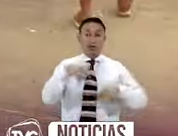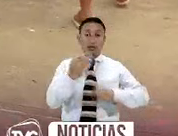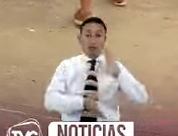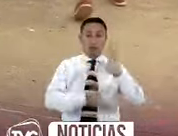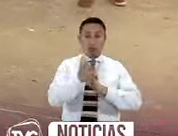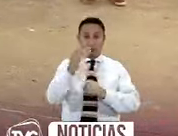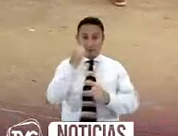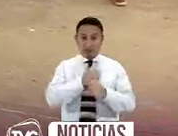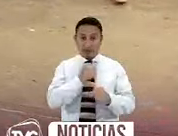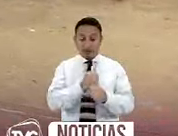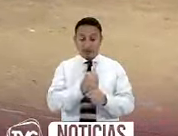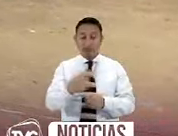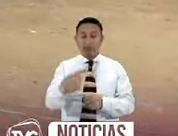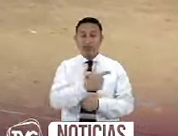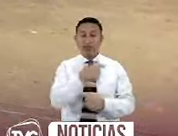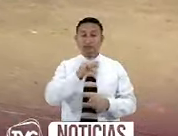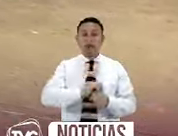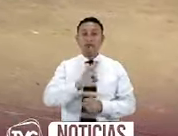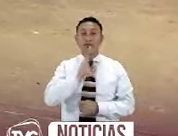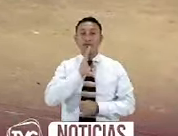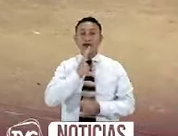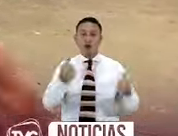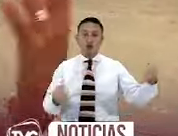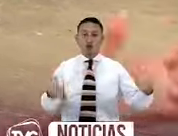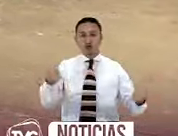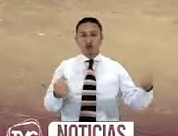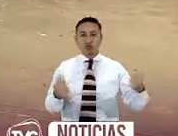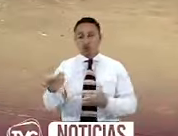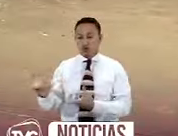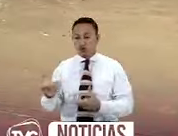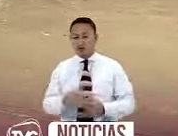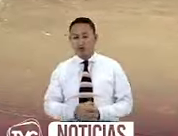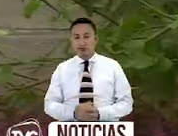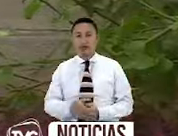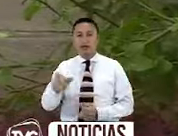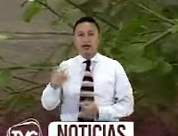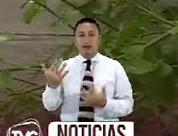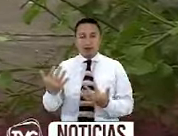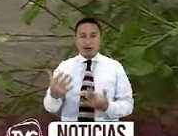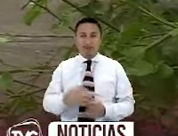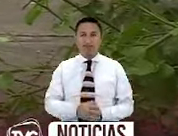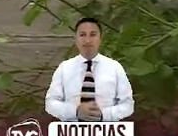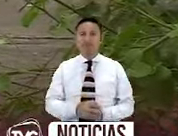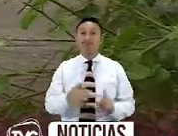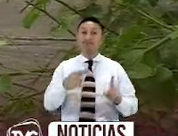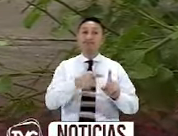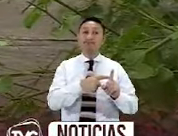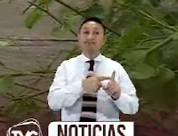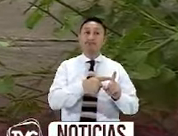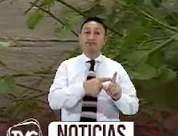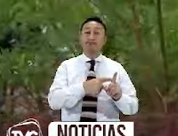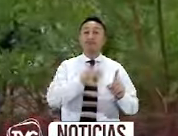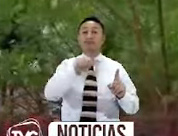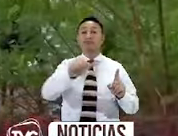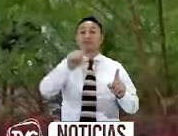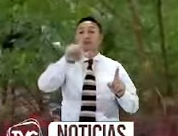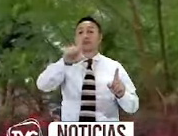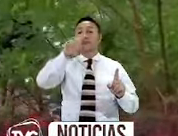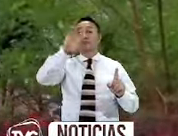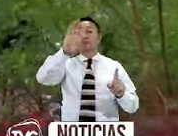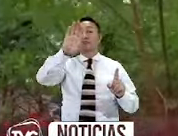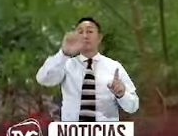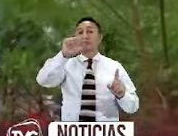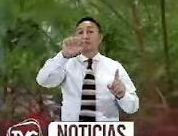elaboraba entregando agua en un tanquero y su victimario le estaba esperando. La víctima fue identificada como Alberto Orlando Bravo Delgado, de